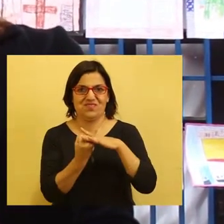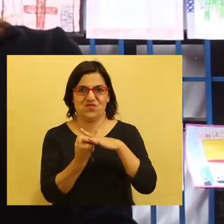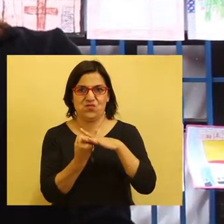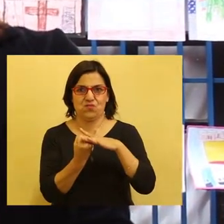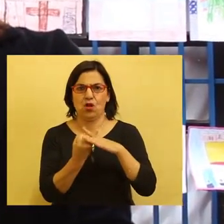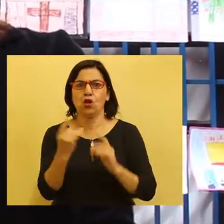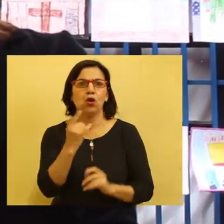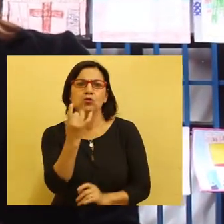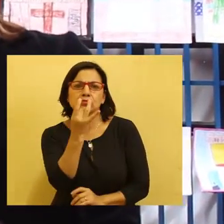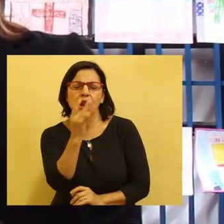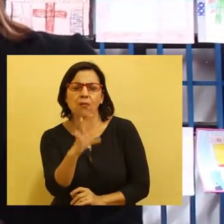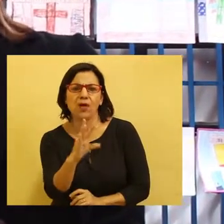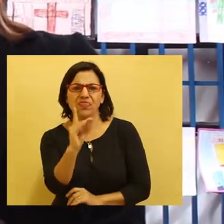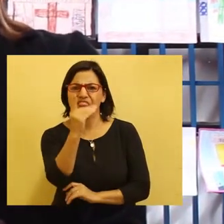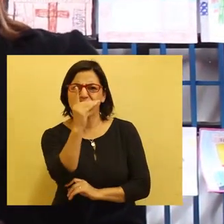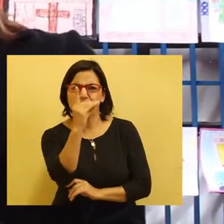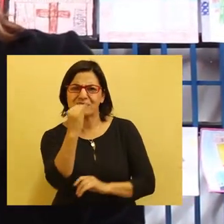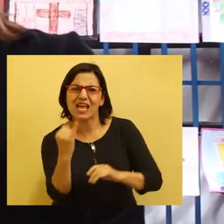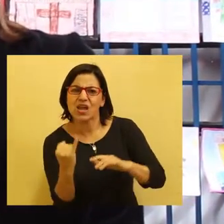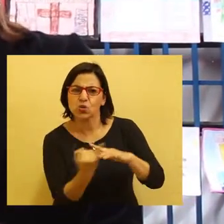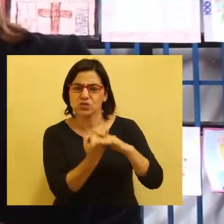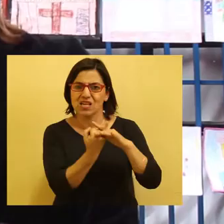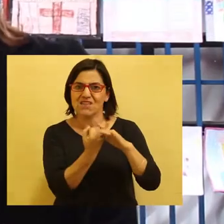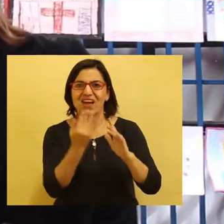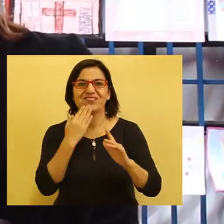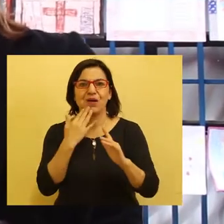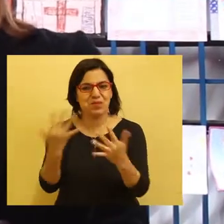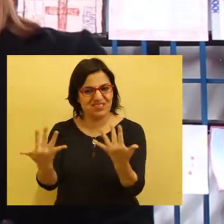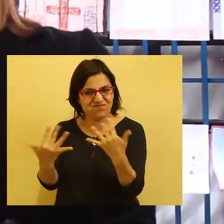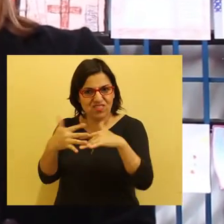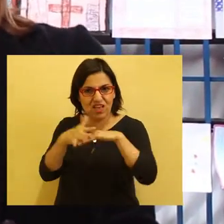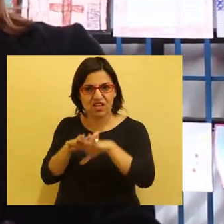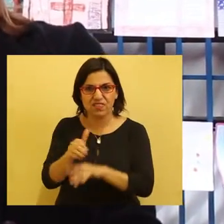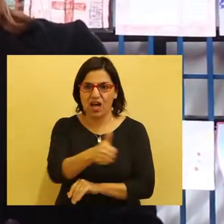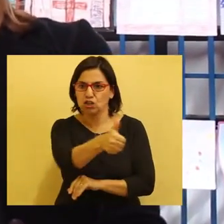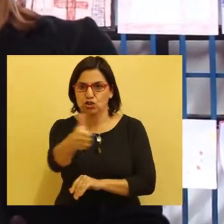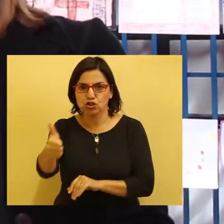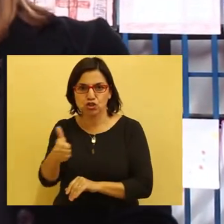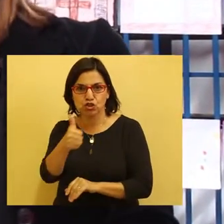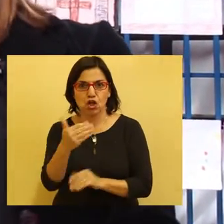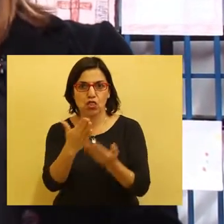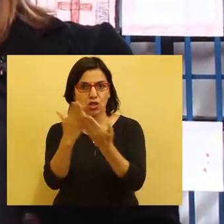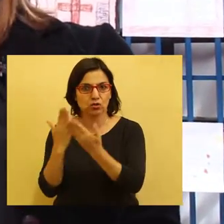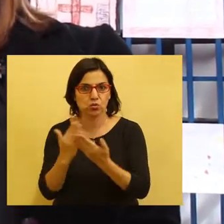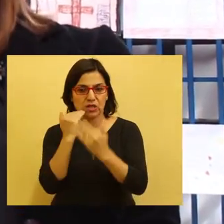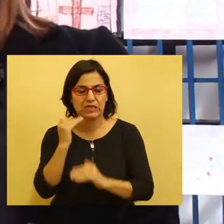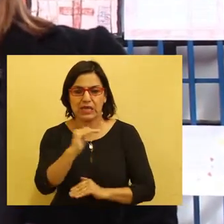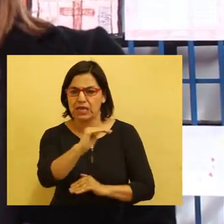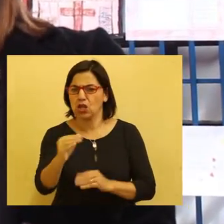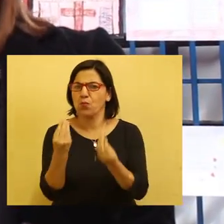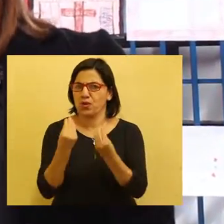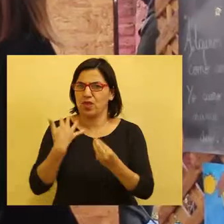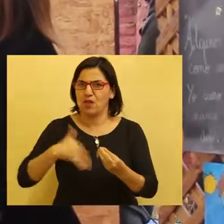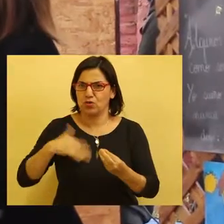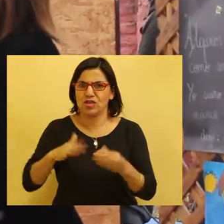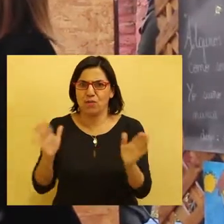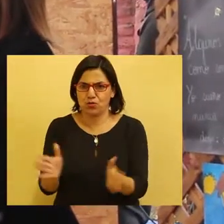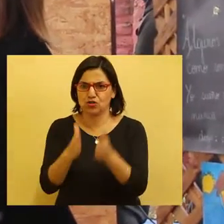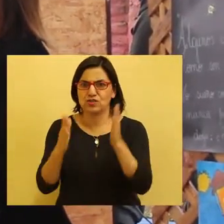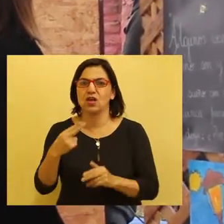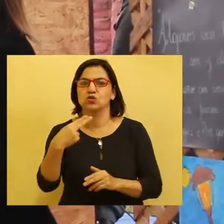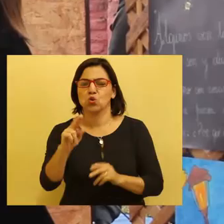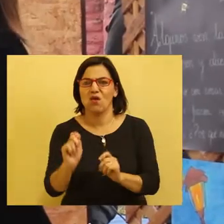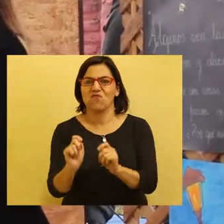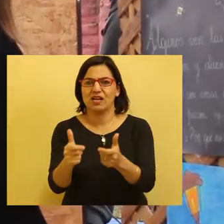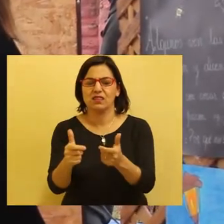sello inclusivo. No solamente inclusivo la discapacidad, sino que inclusivo la integridad. Aquí todos nuestros alumnos son importantes y están